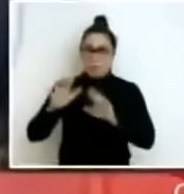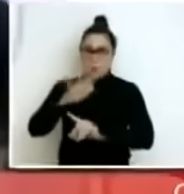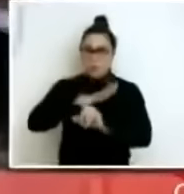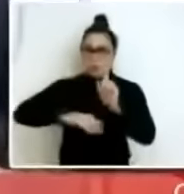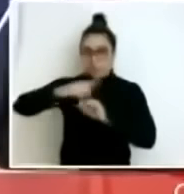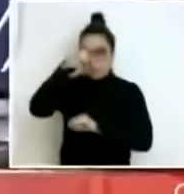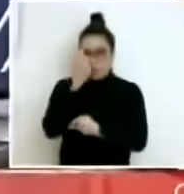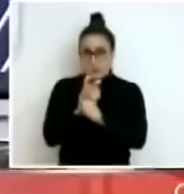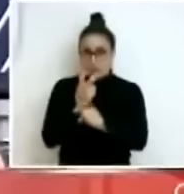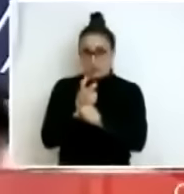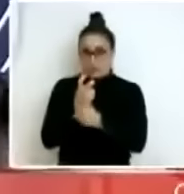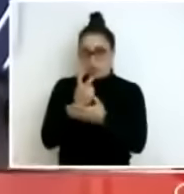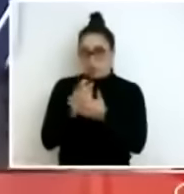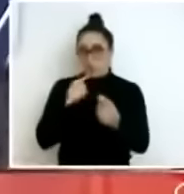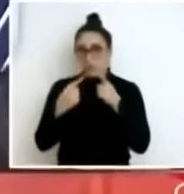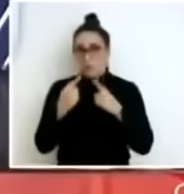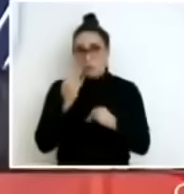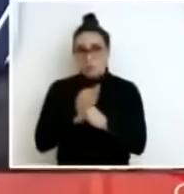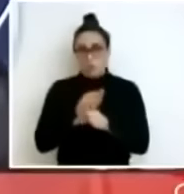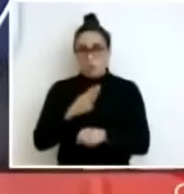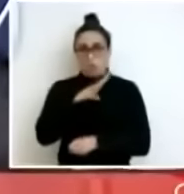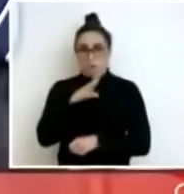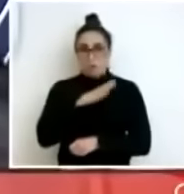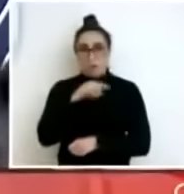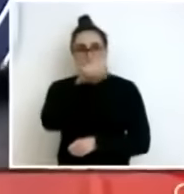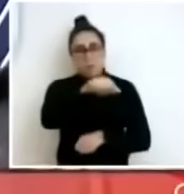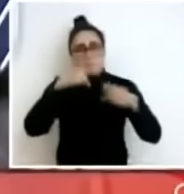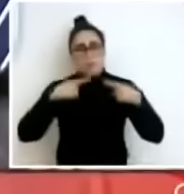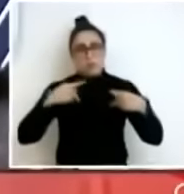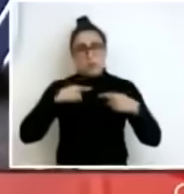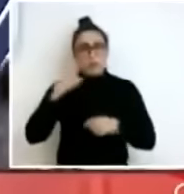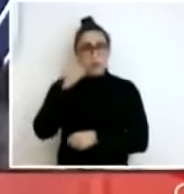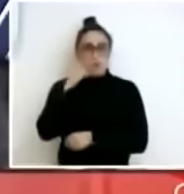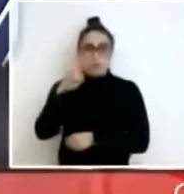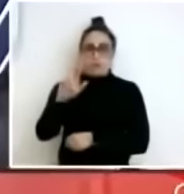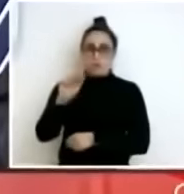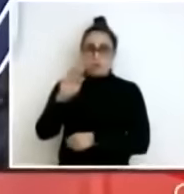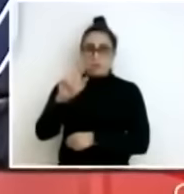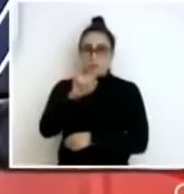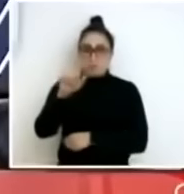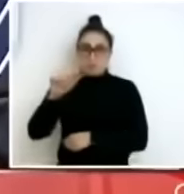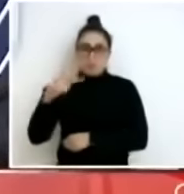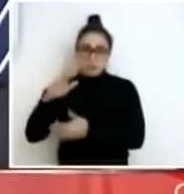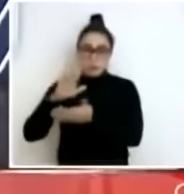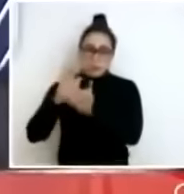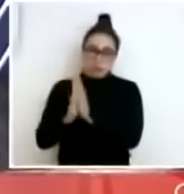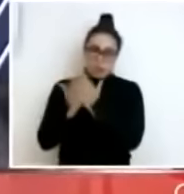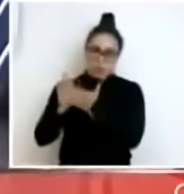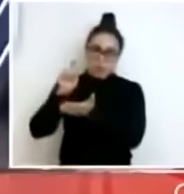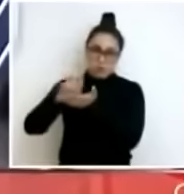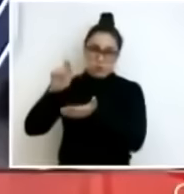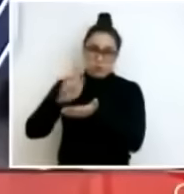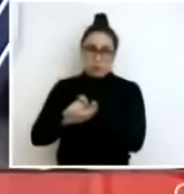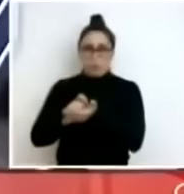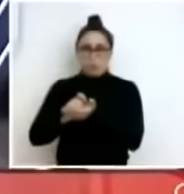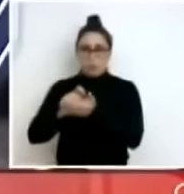de hoy unas líneas de rabaza escritas en su libro la Constitución y la